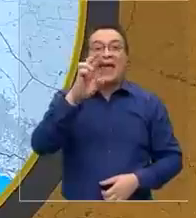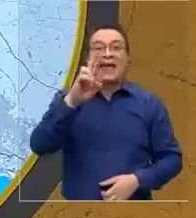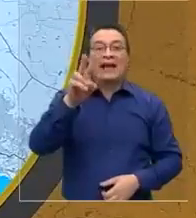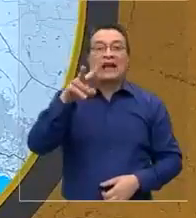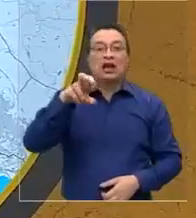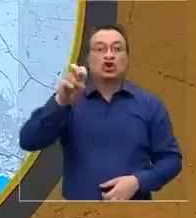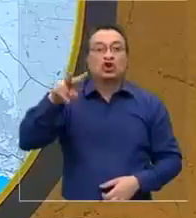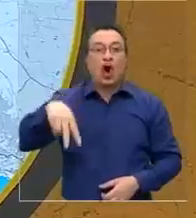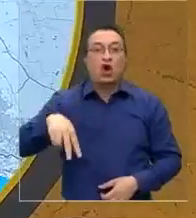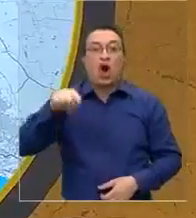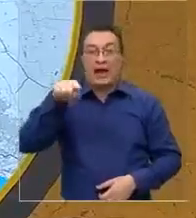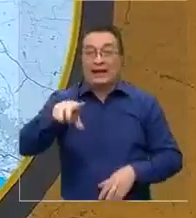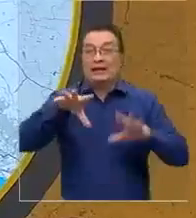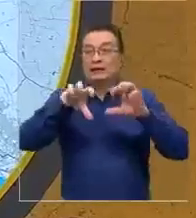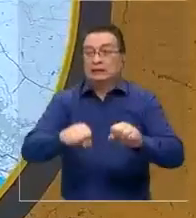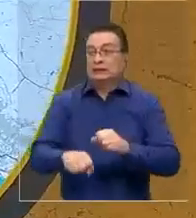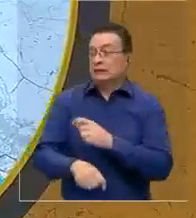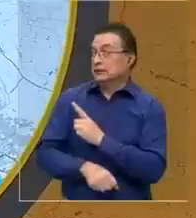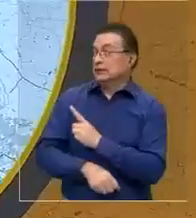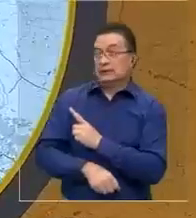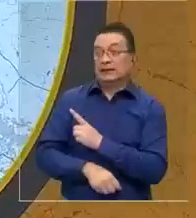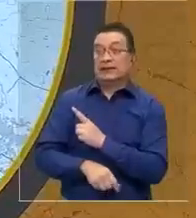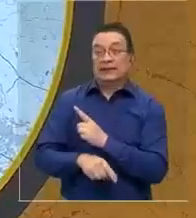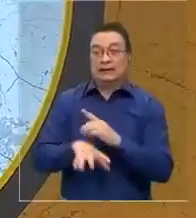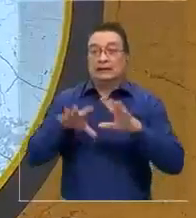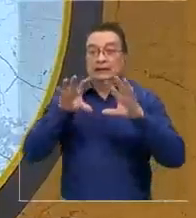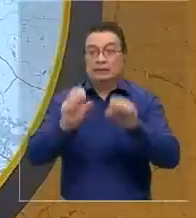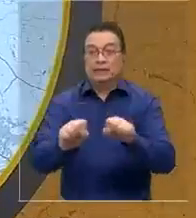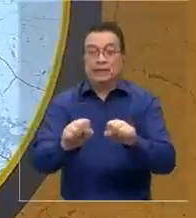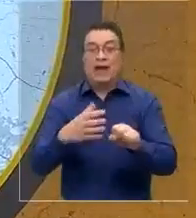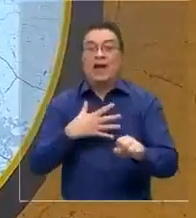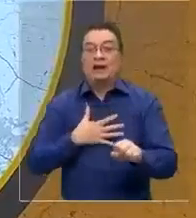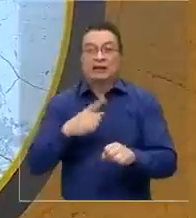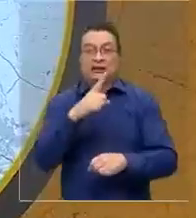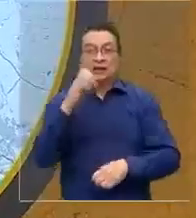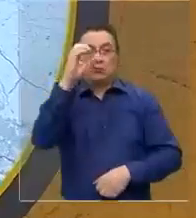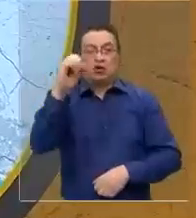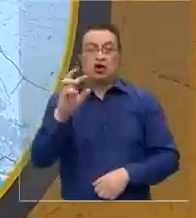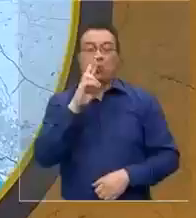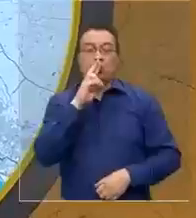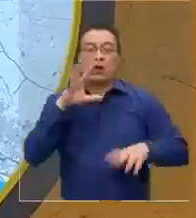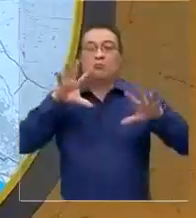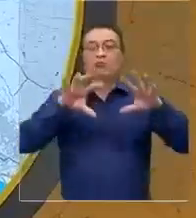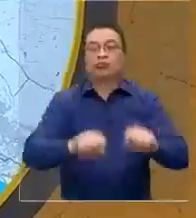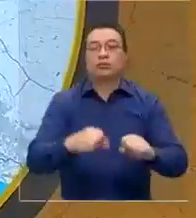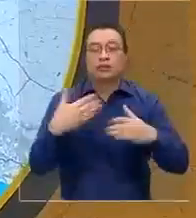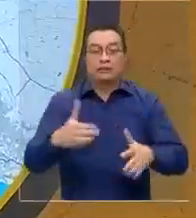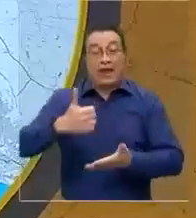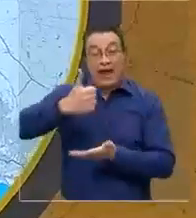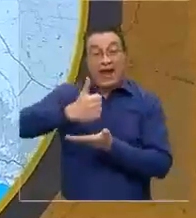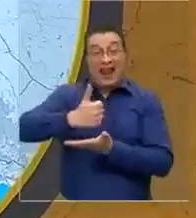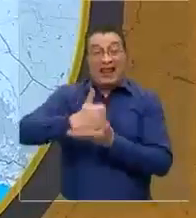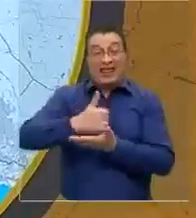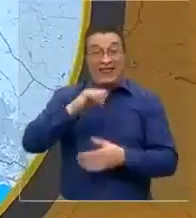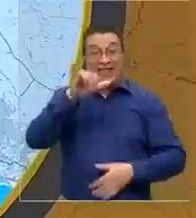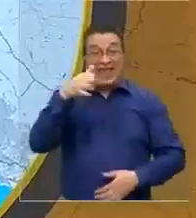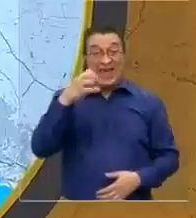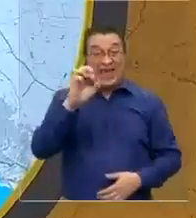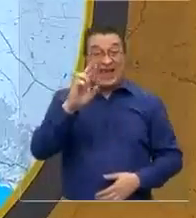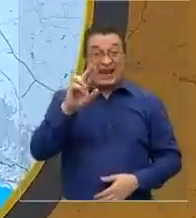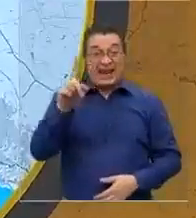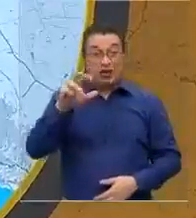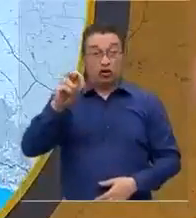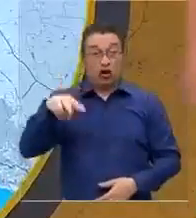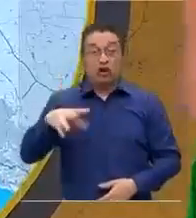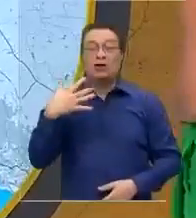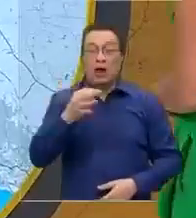primera ciudad de todo el territorio ucraniano que es tomada por absoluto por las fuerzas rusas. El alcalde de Jersón, Maka, ya anunció durante